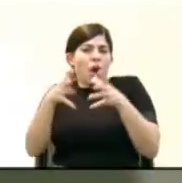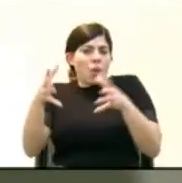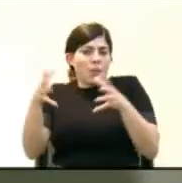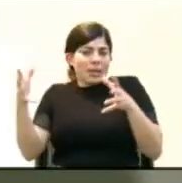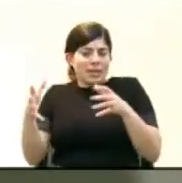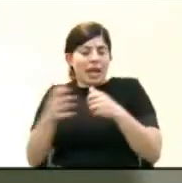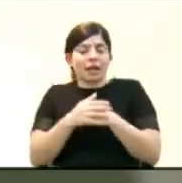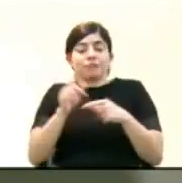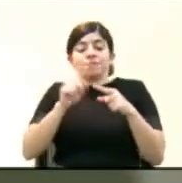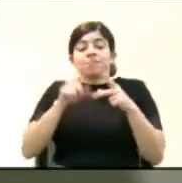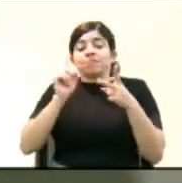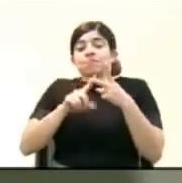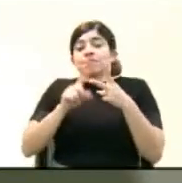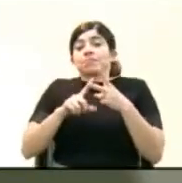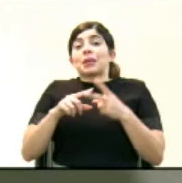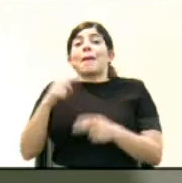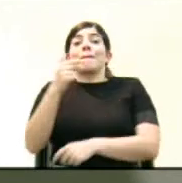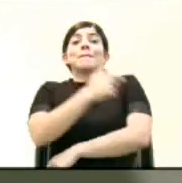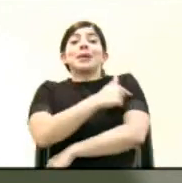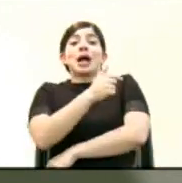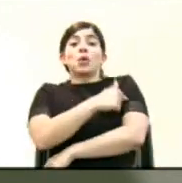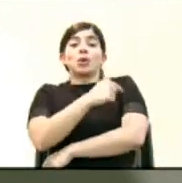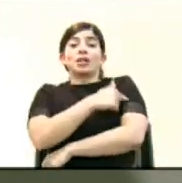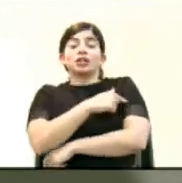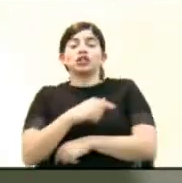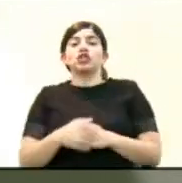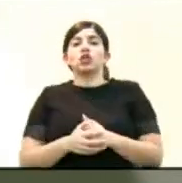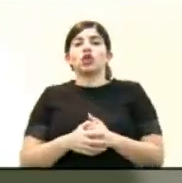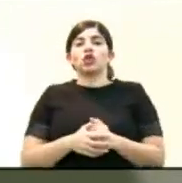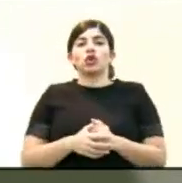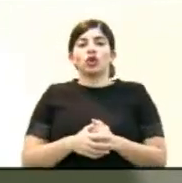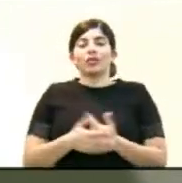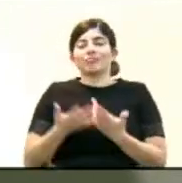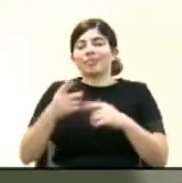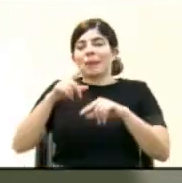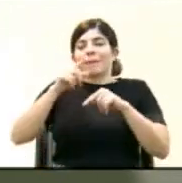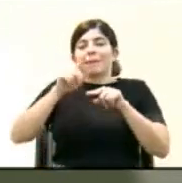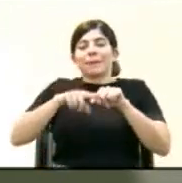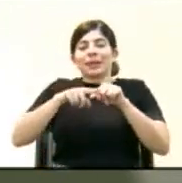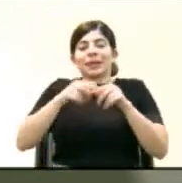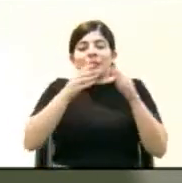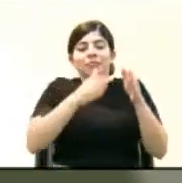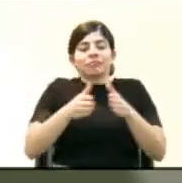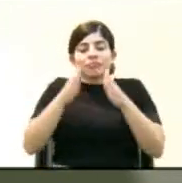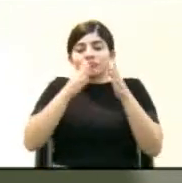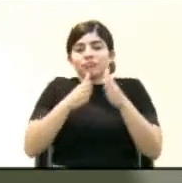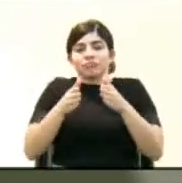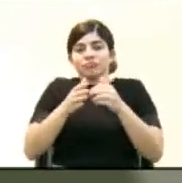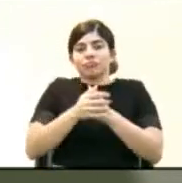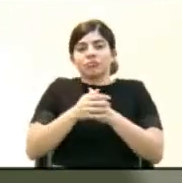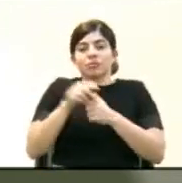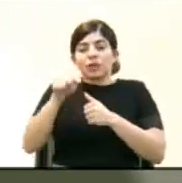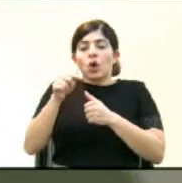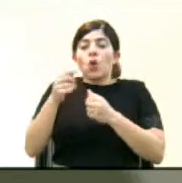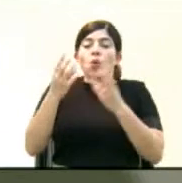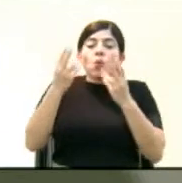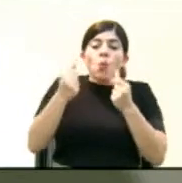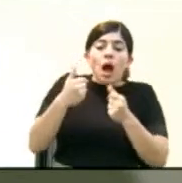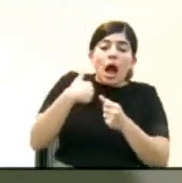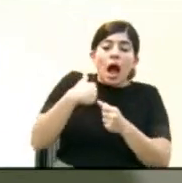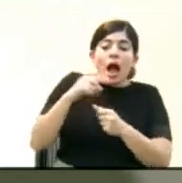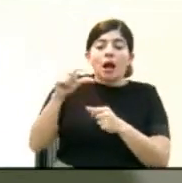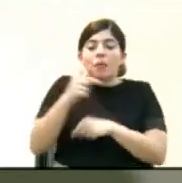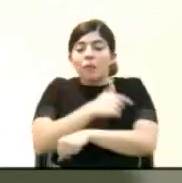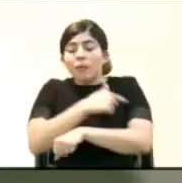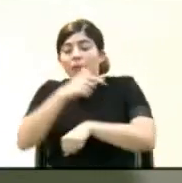a la aplicación de vacunación heteróloga o no, eso es un tema muy logístico que depende de la disponibilidad de dosis en el momento, etcétera, etcétera.